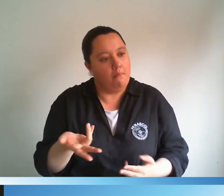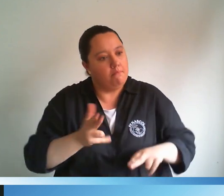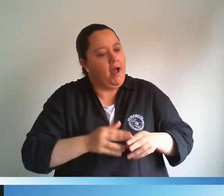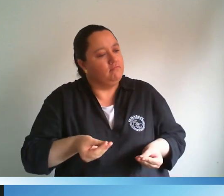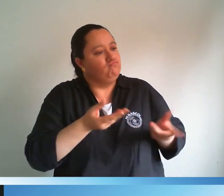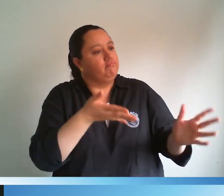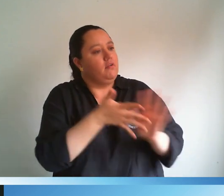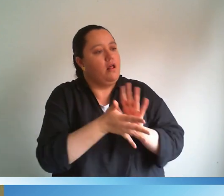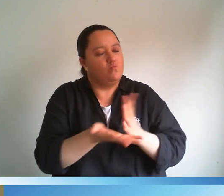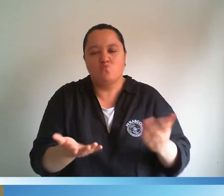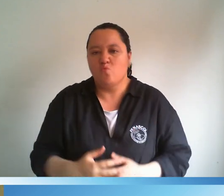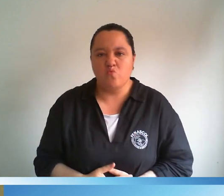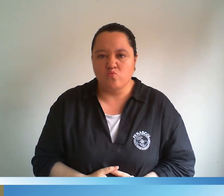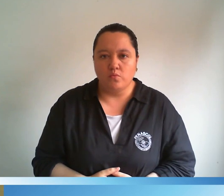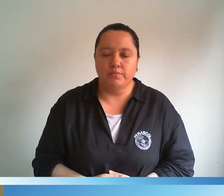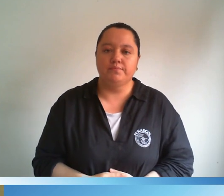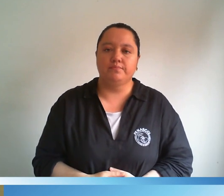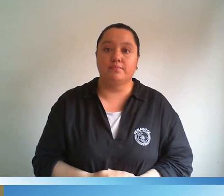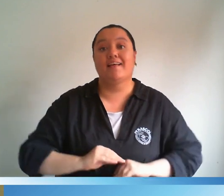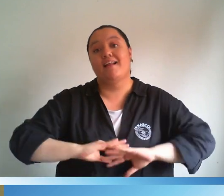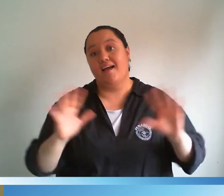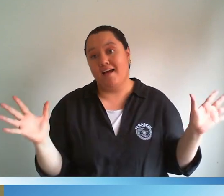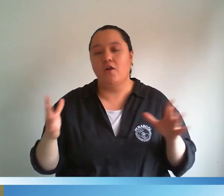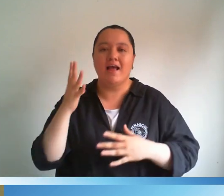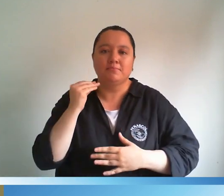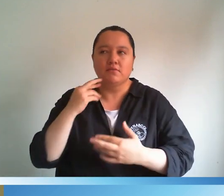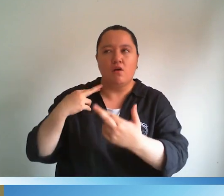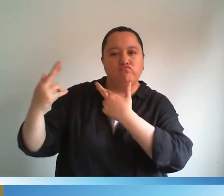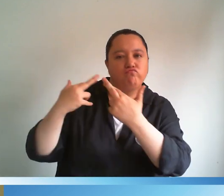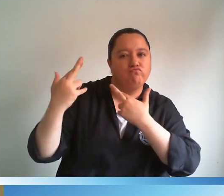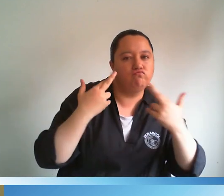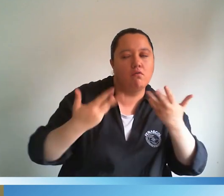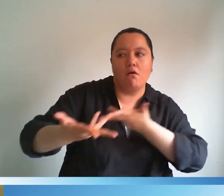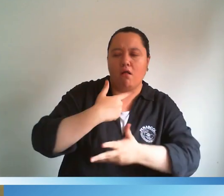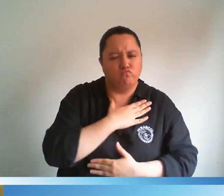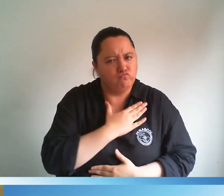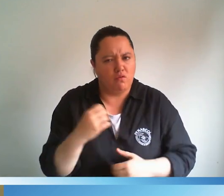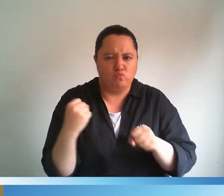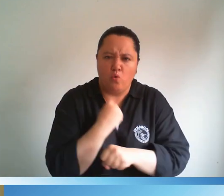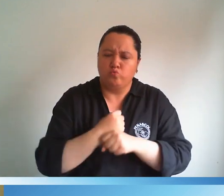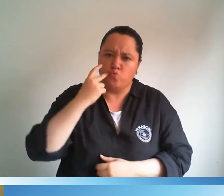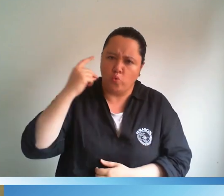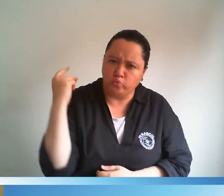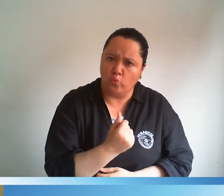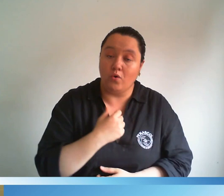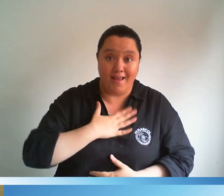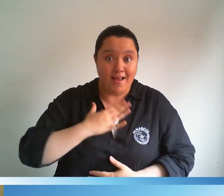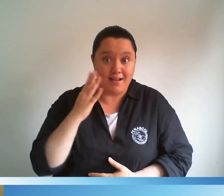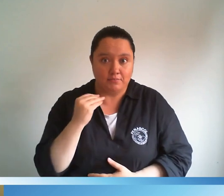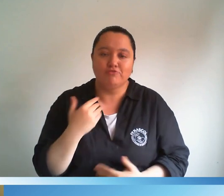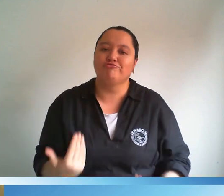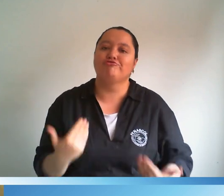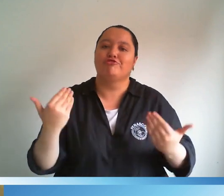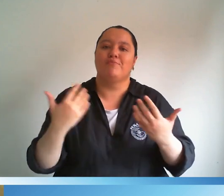vas a agregar valor a esta empresa? Sin duda. Mi experiencia en relaciones públicas y mi disposición para trabajar arduamente me